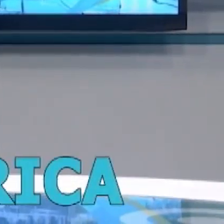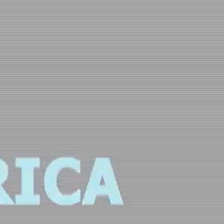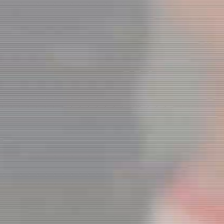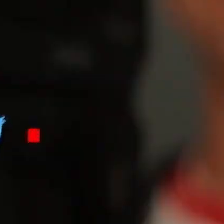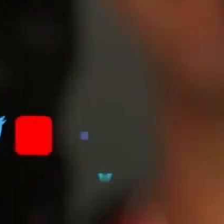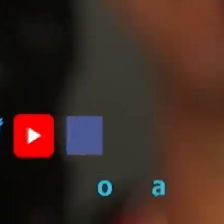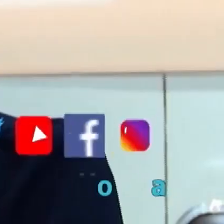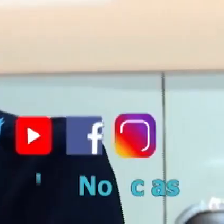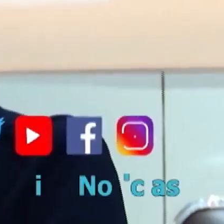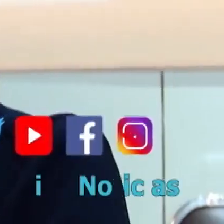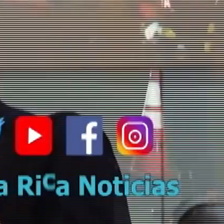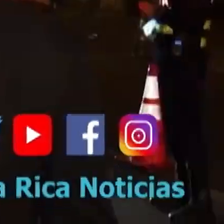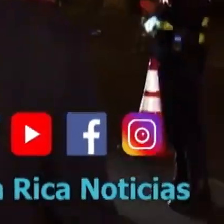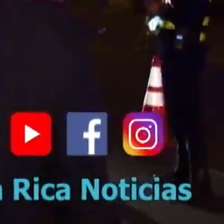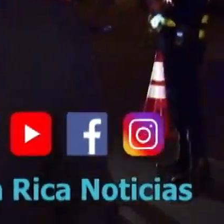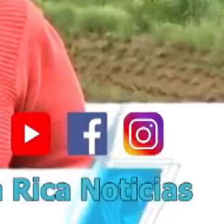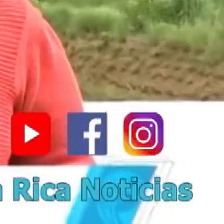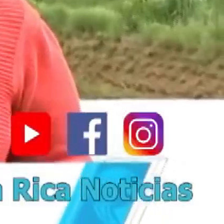Costa Rica.